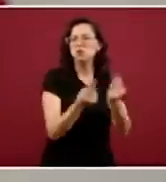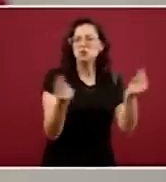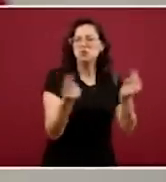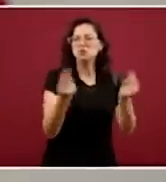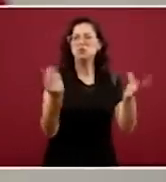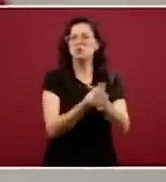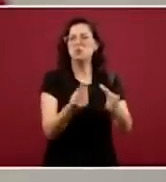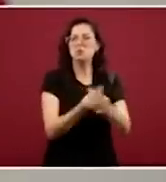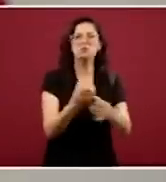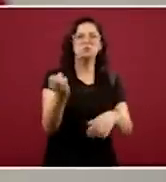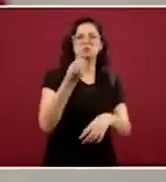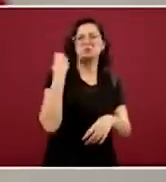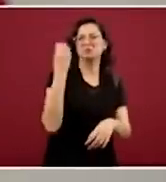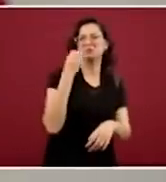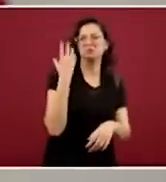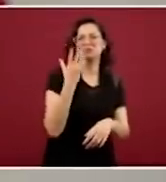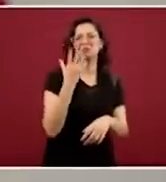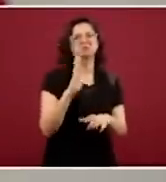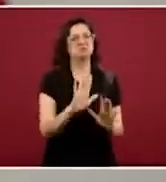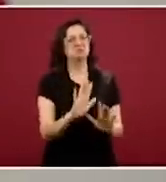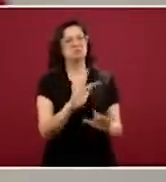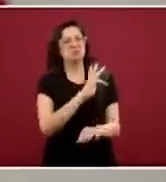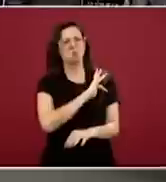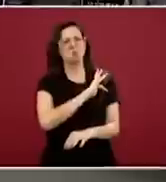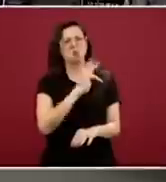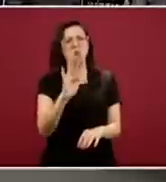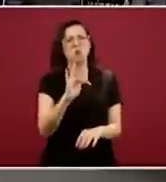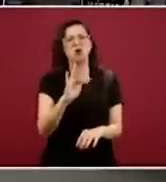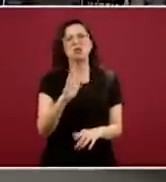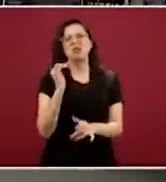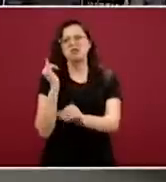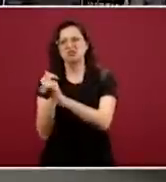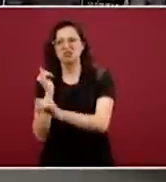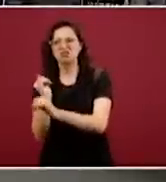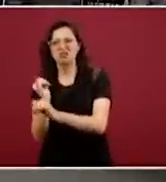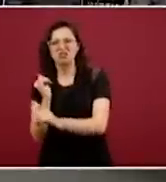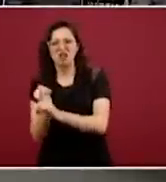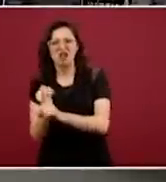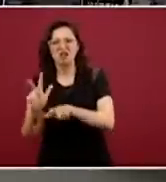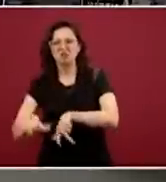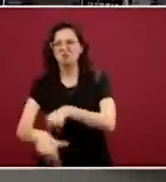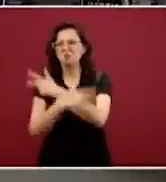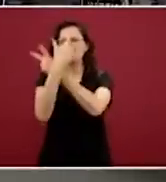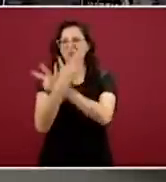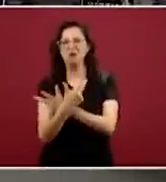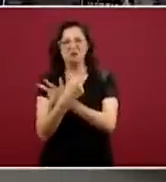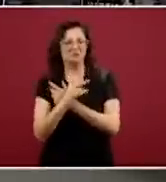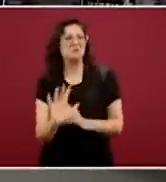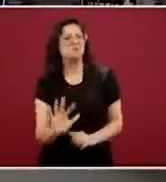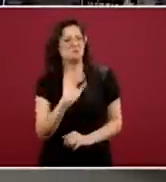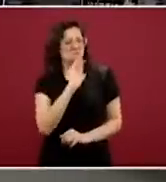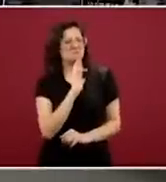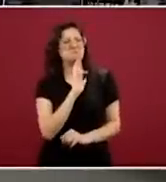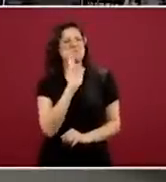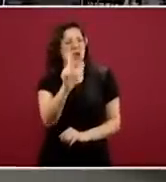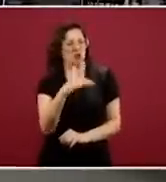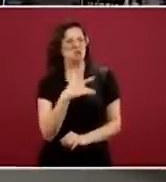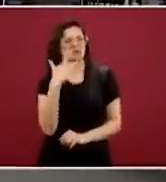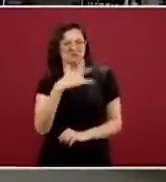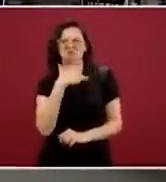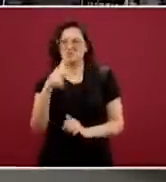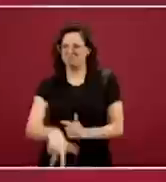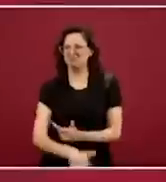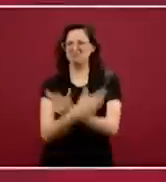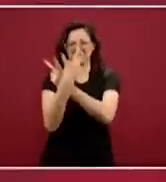seminarios, etcétera, y que podemos hacerlos por otro mecanismo, por videoconferencia, pues si decidimos, mejor los pasamos